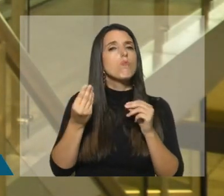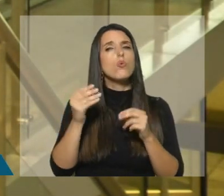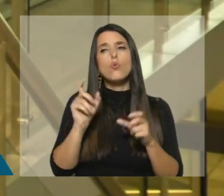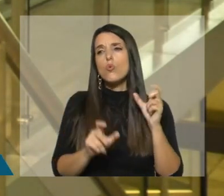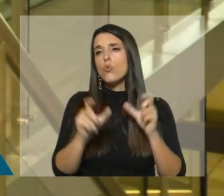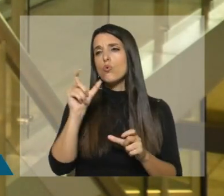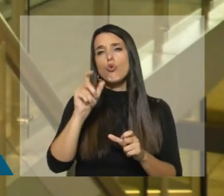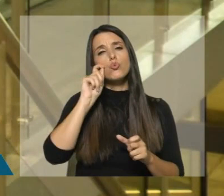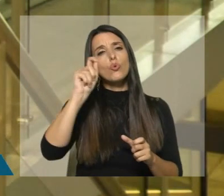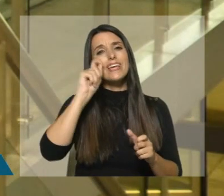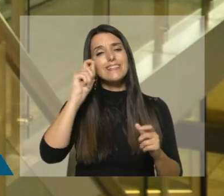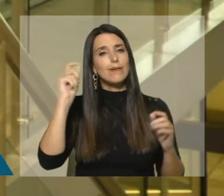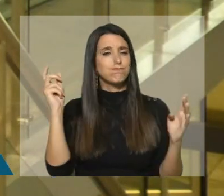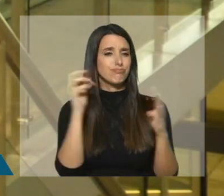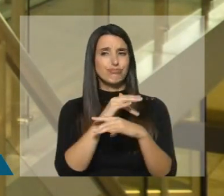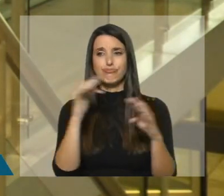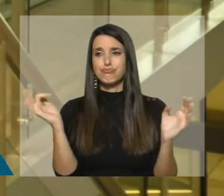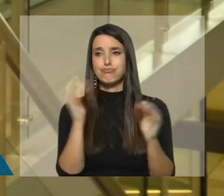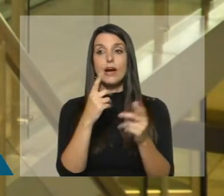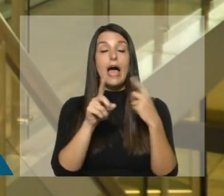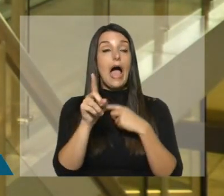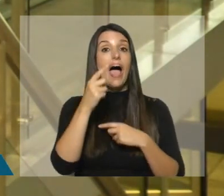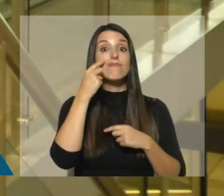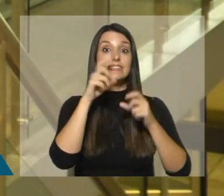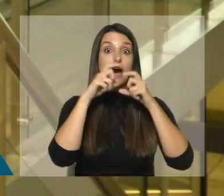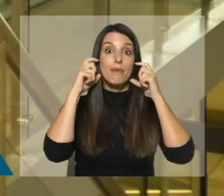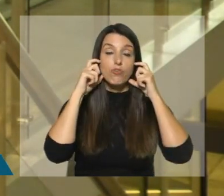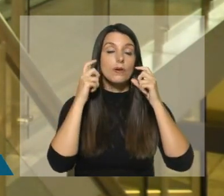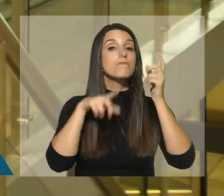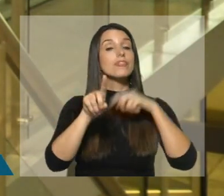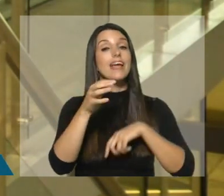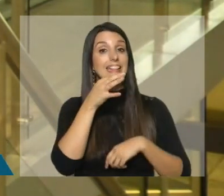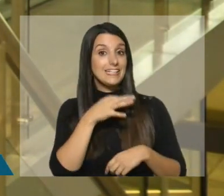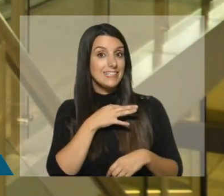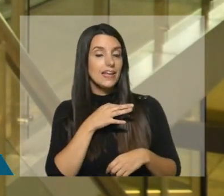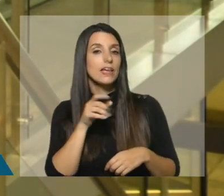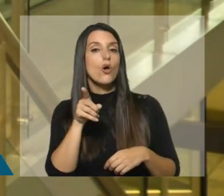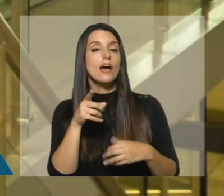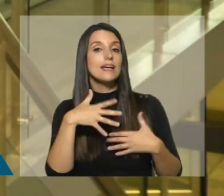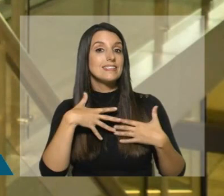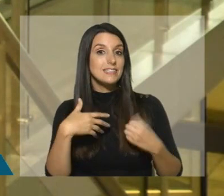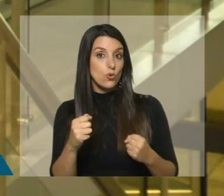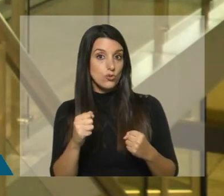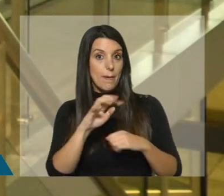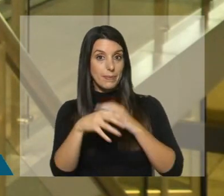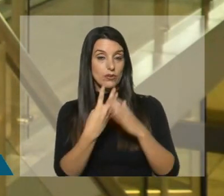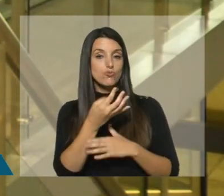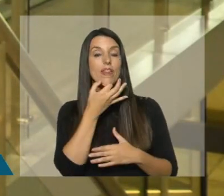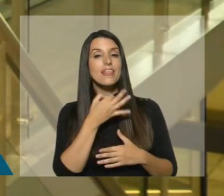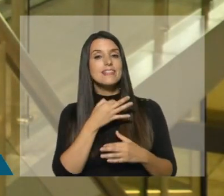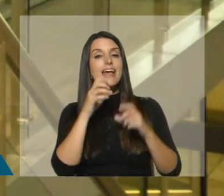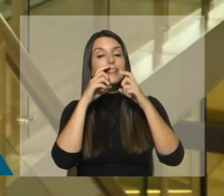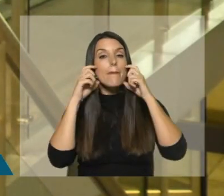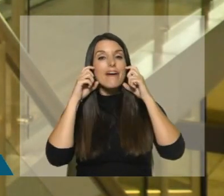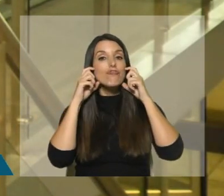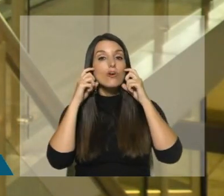de turistas y entonces la posibilidad del ingreso. Lo que nos decían los ministros de salud del Mercosur es que los tapabocas